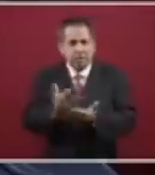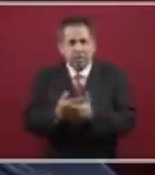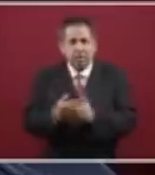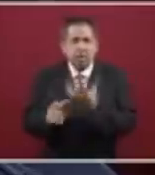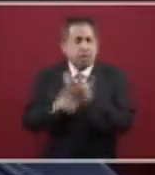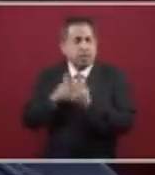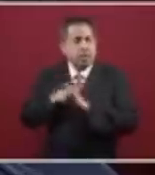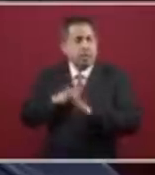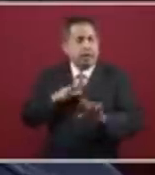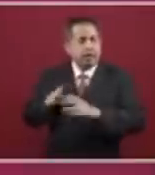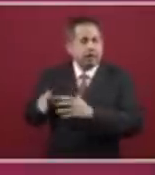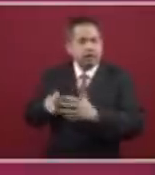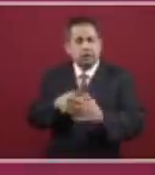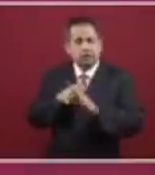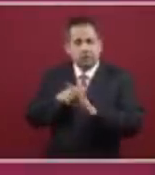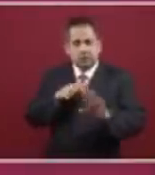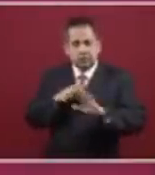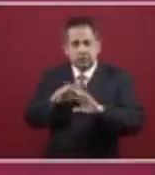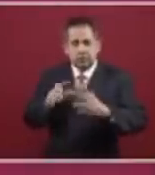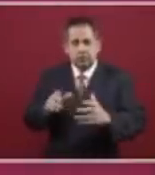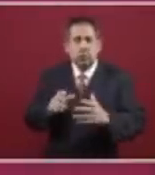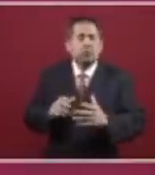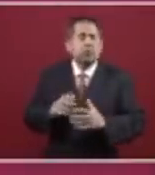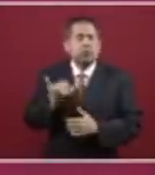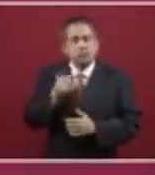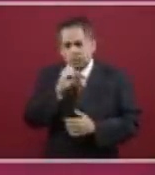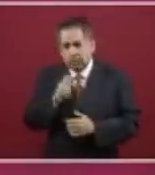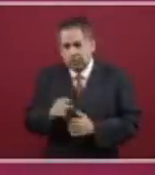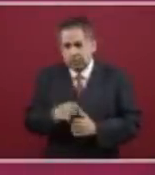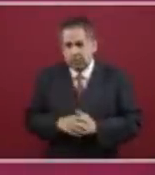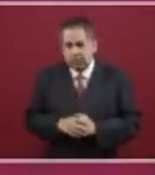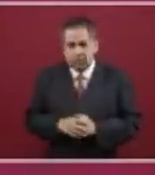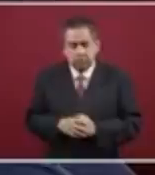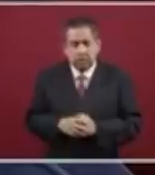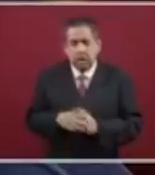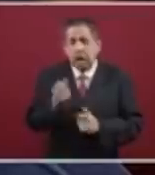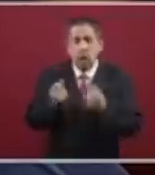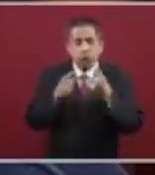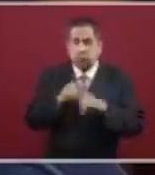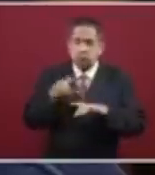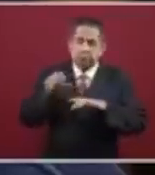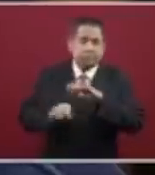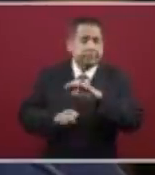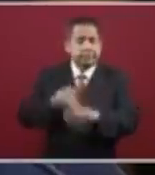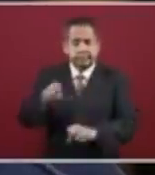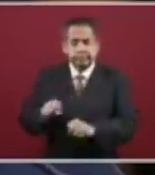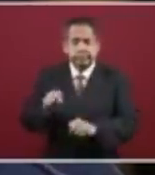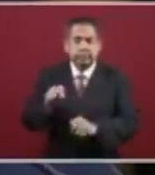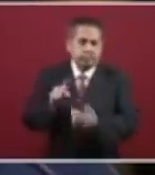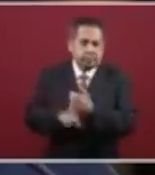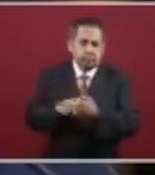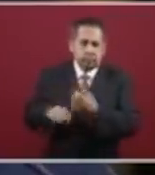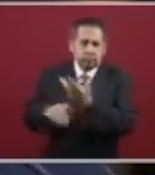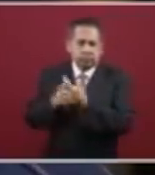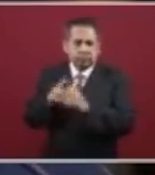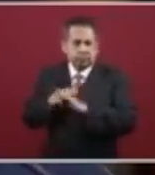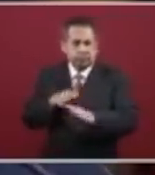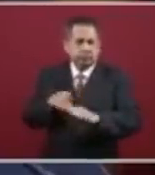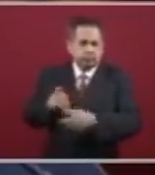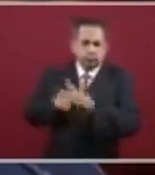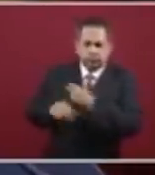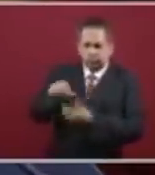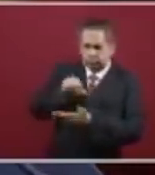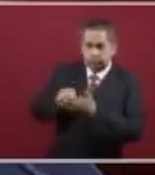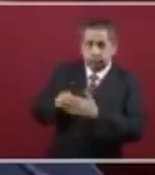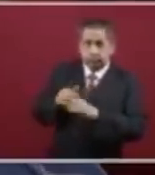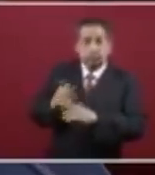las caravanas, que incluso se han hecho detenciones a algunos de estos migrantes centroamericanos porque